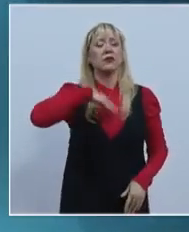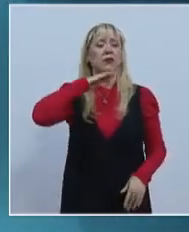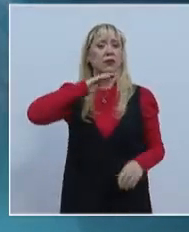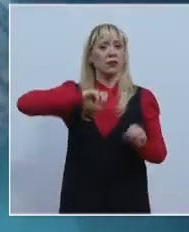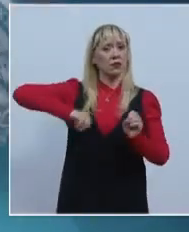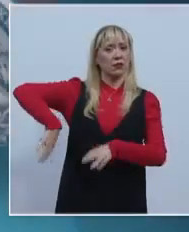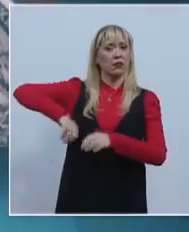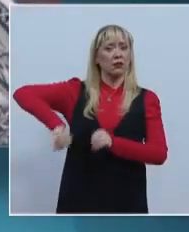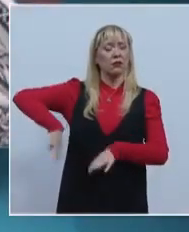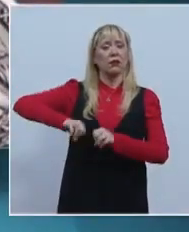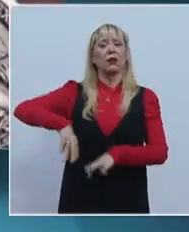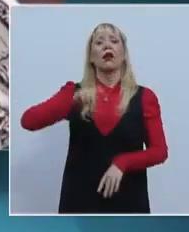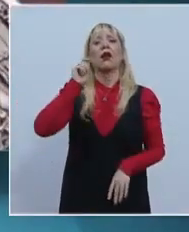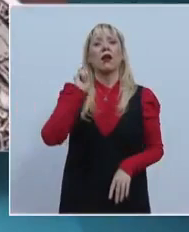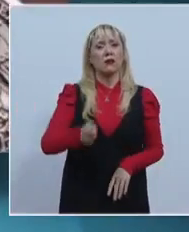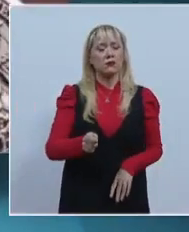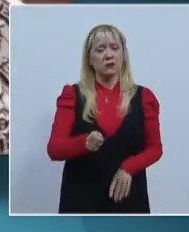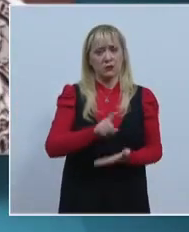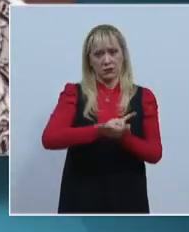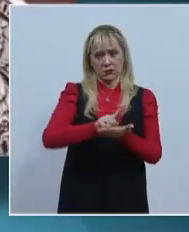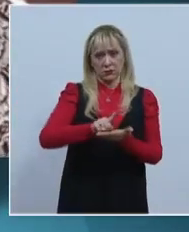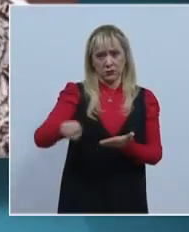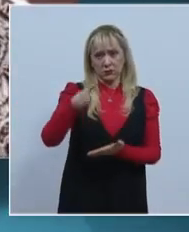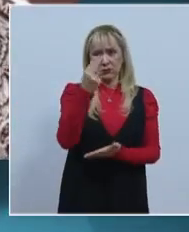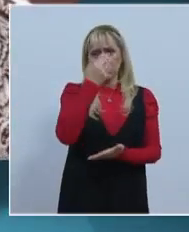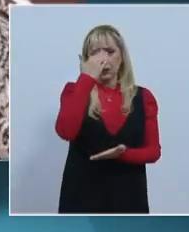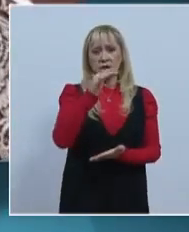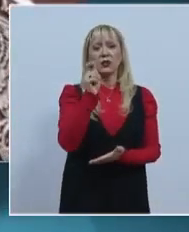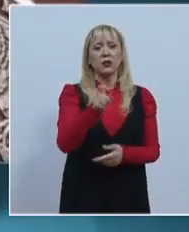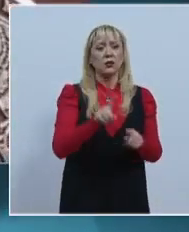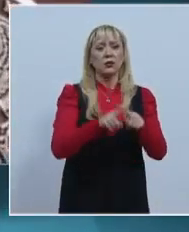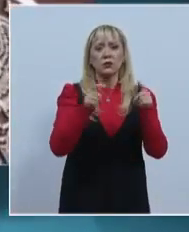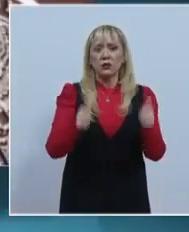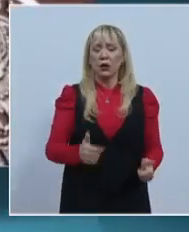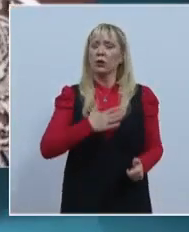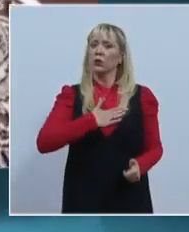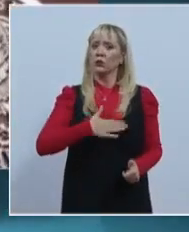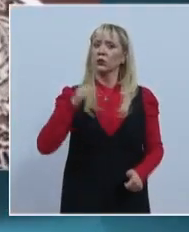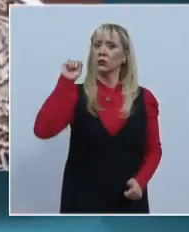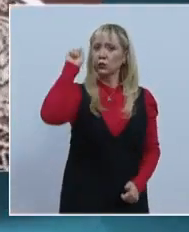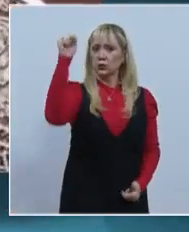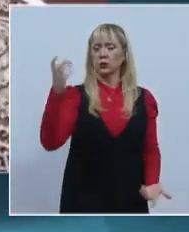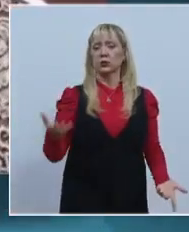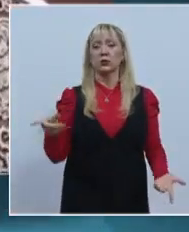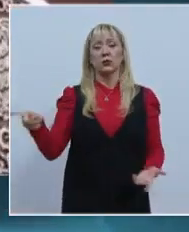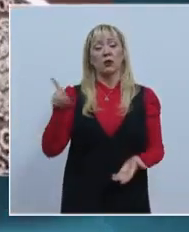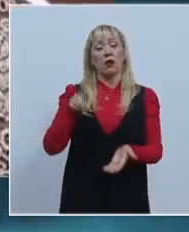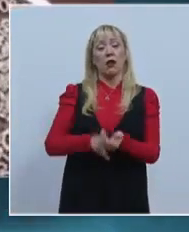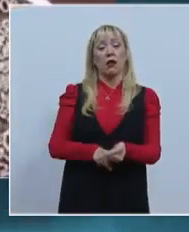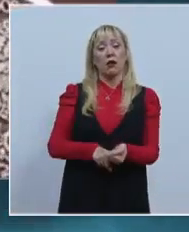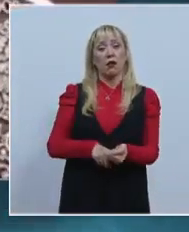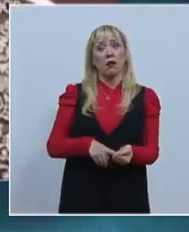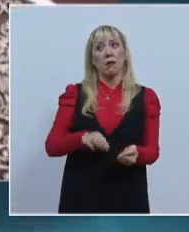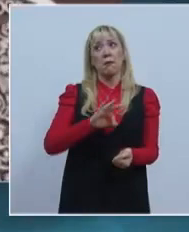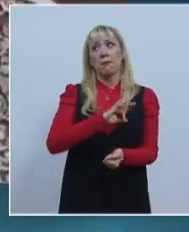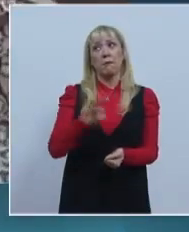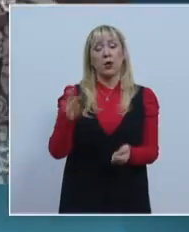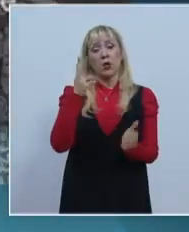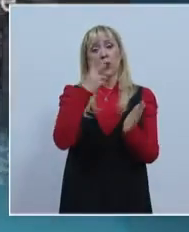la finalidad de garantizar los derechos a la verdad y a la justicia. Carla Quintana ocupó el cargo